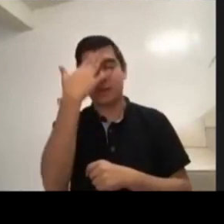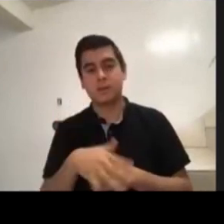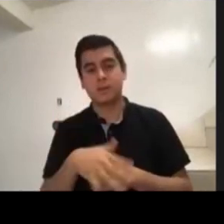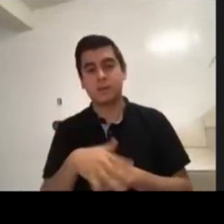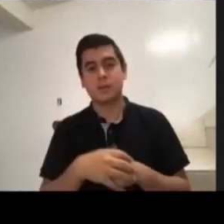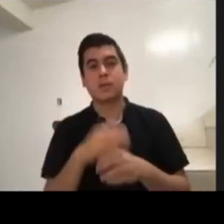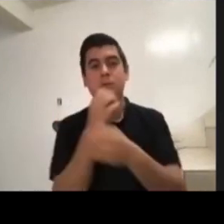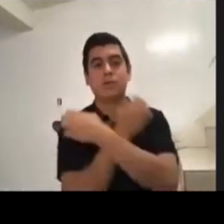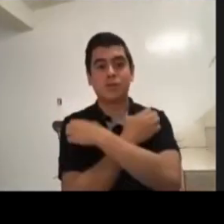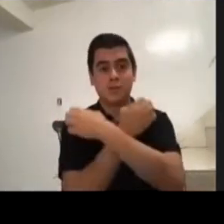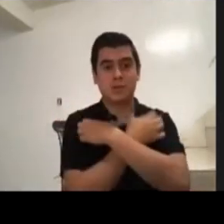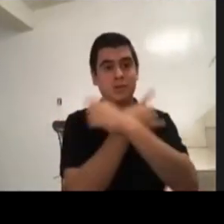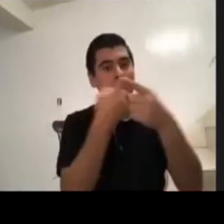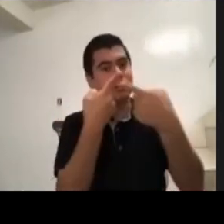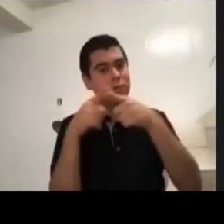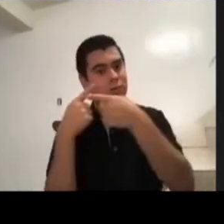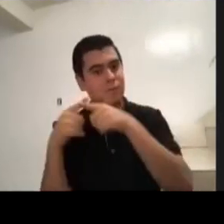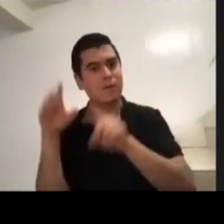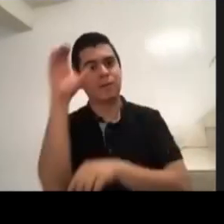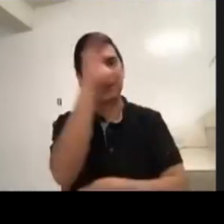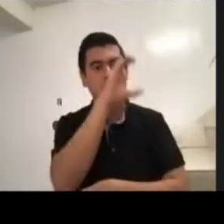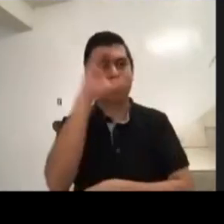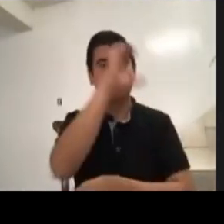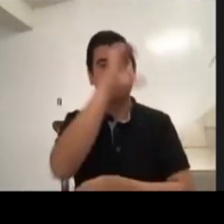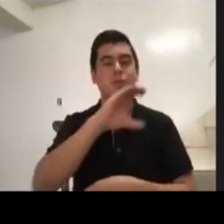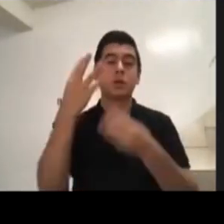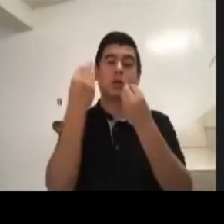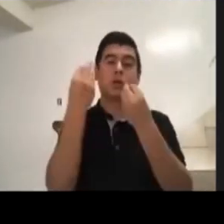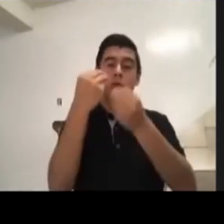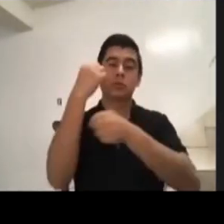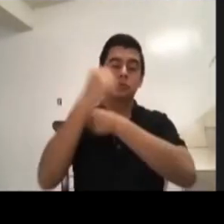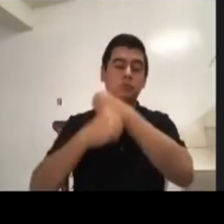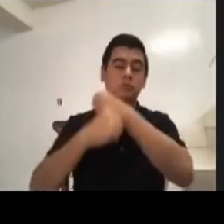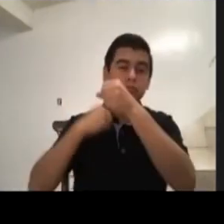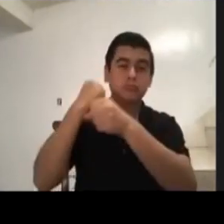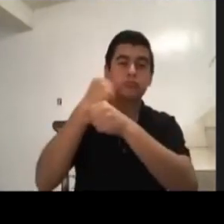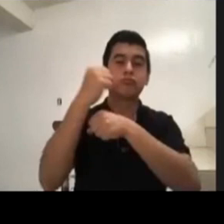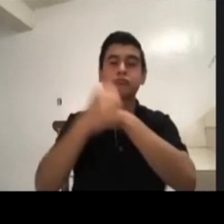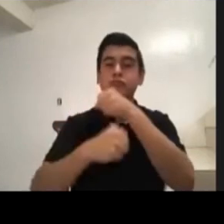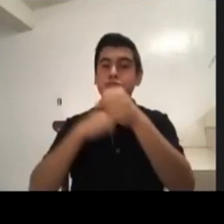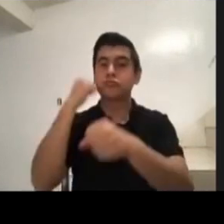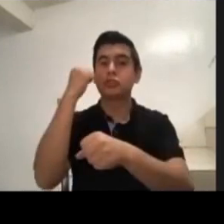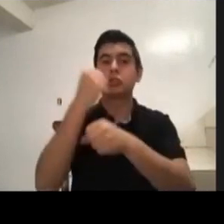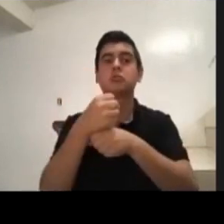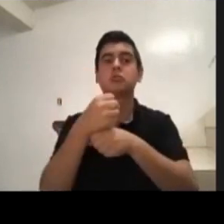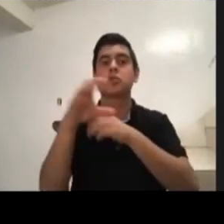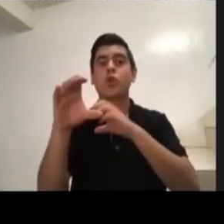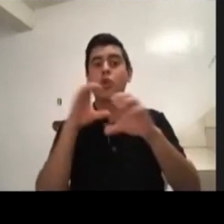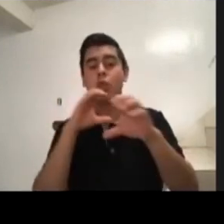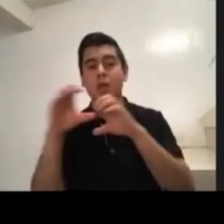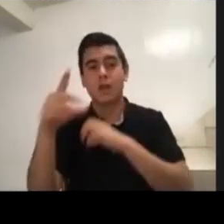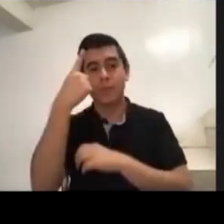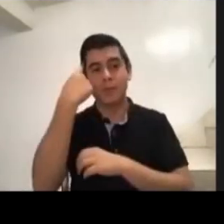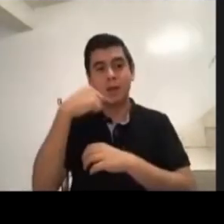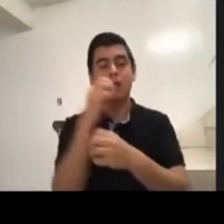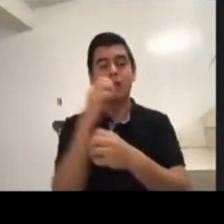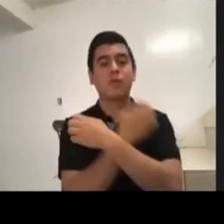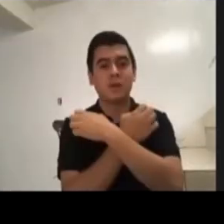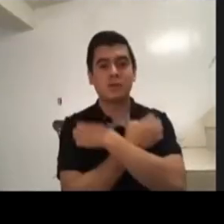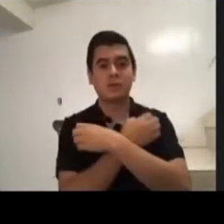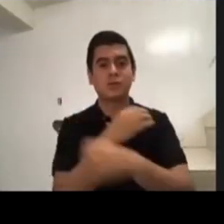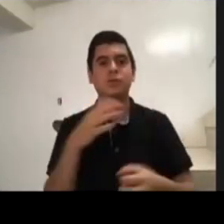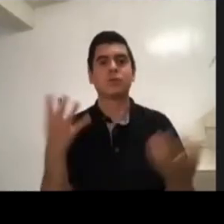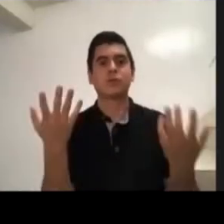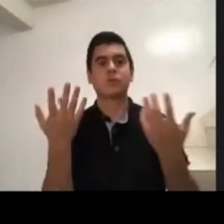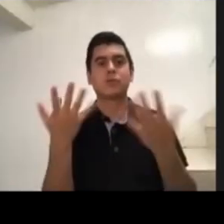ha sido, fue durante muchos años coordinador de la educación intercultural en México, desde la Secretaría